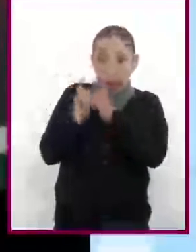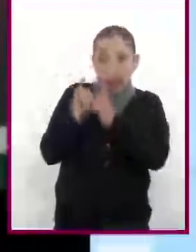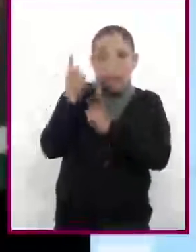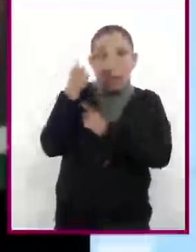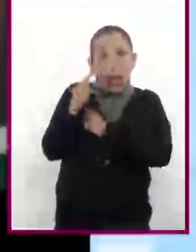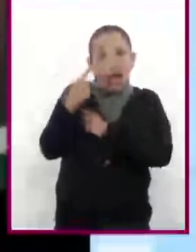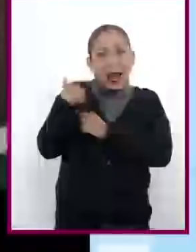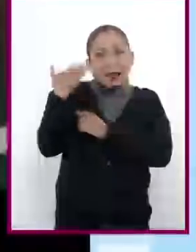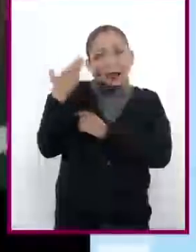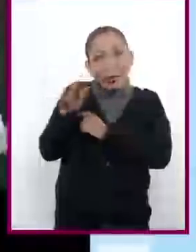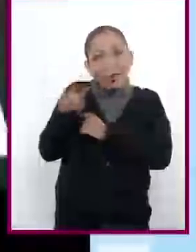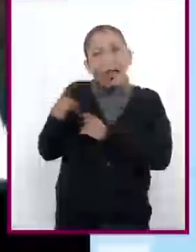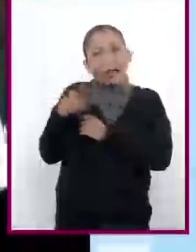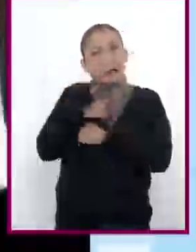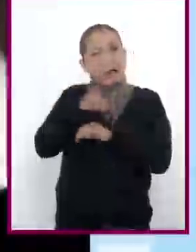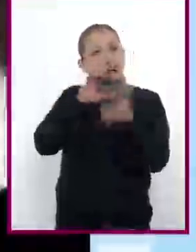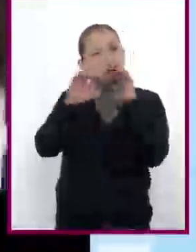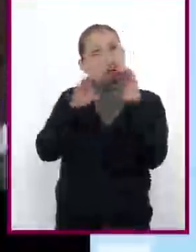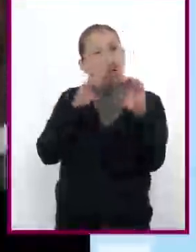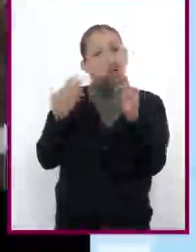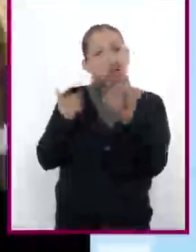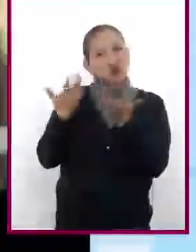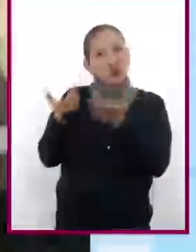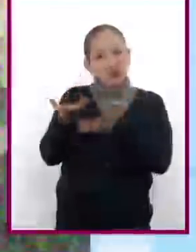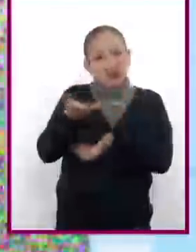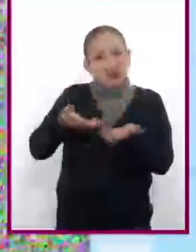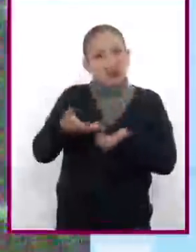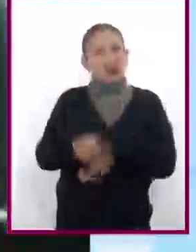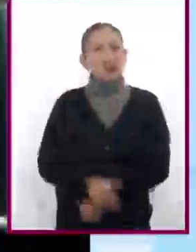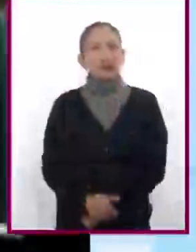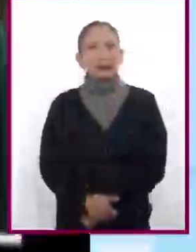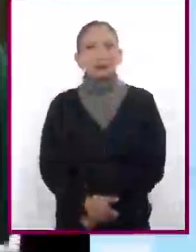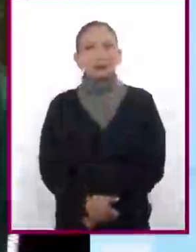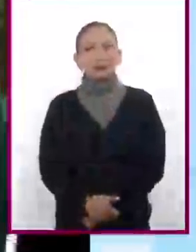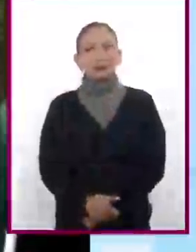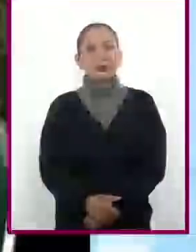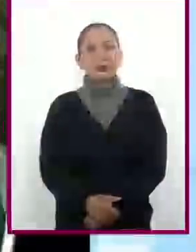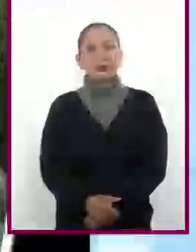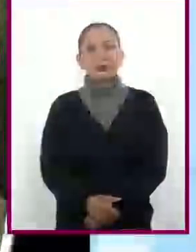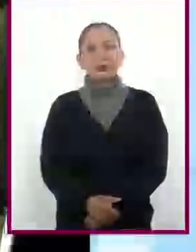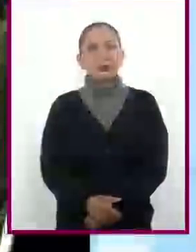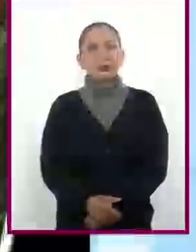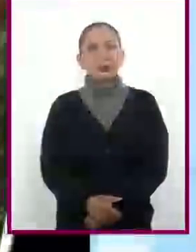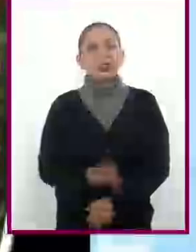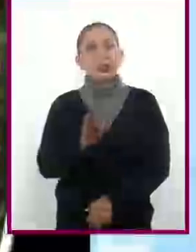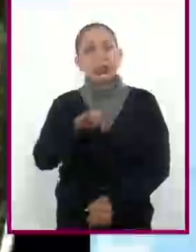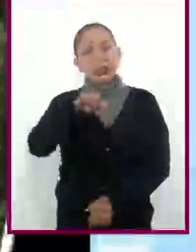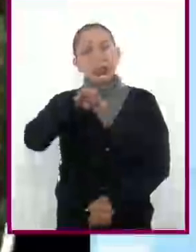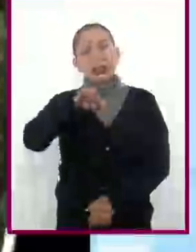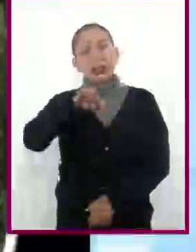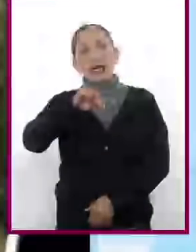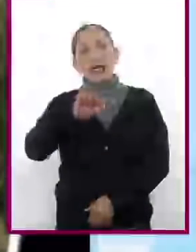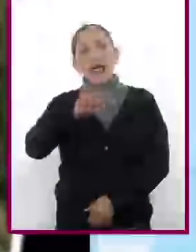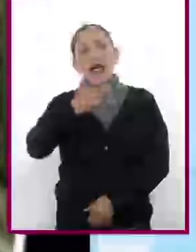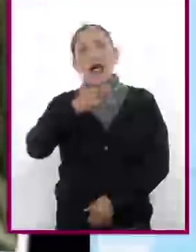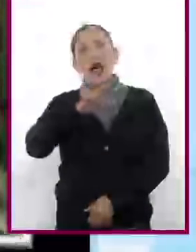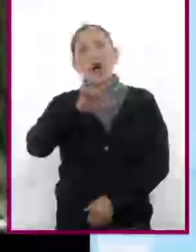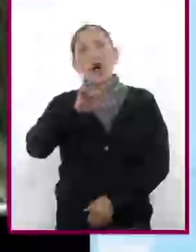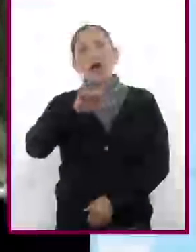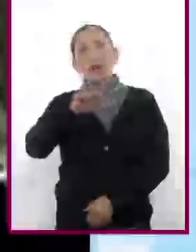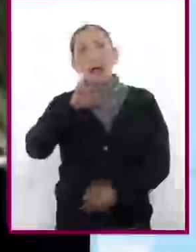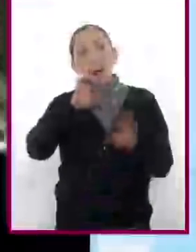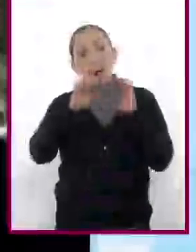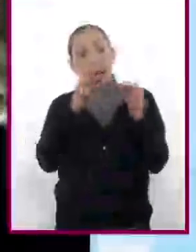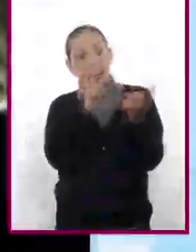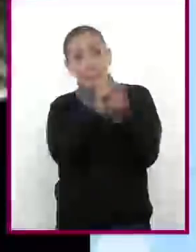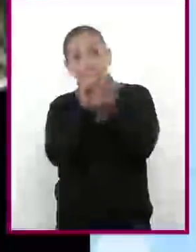que sepas y te puedes comunicar con ella. sí, náhuatl para poder comunicarme